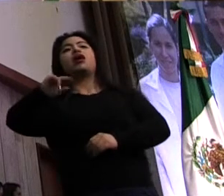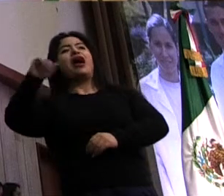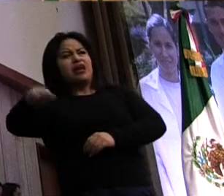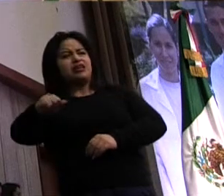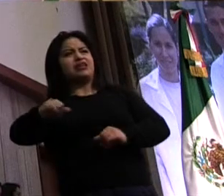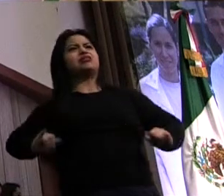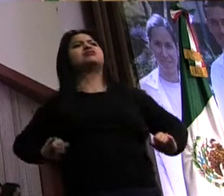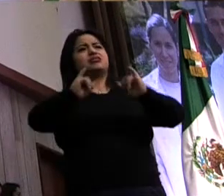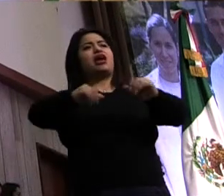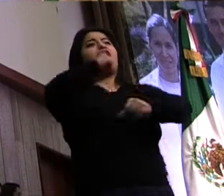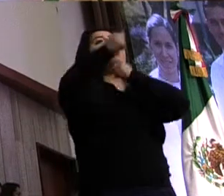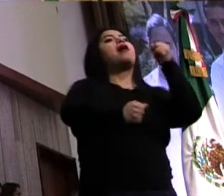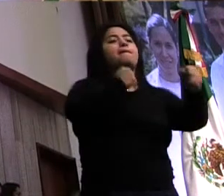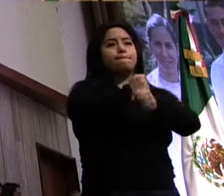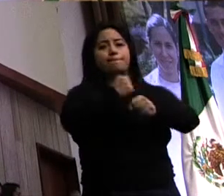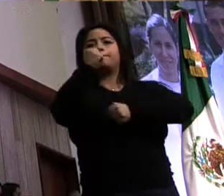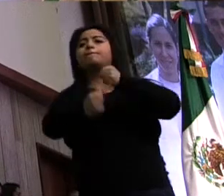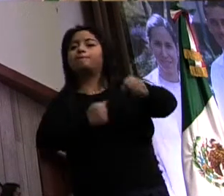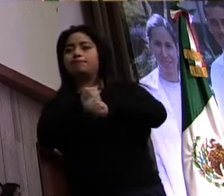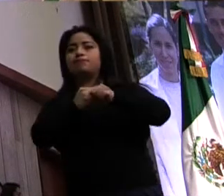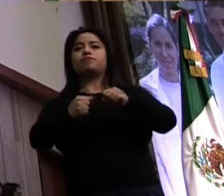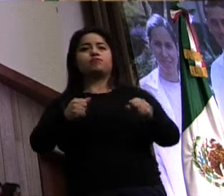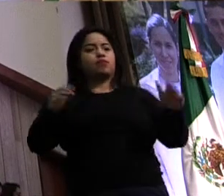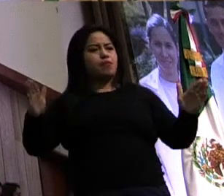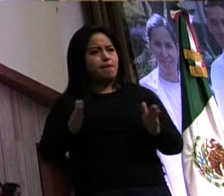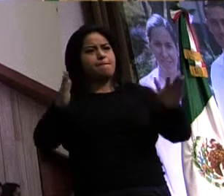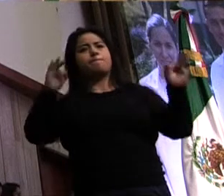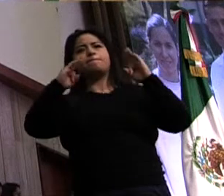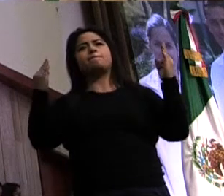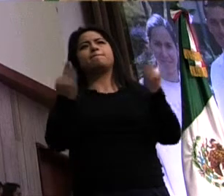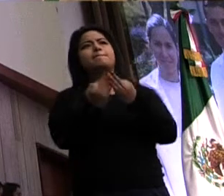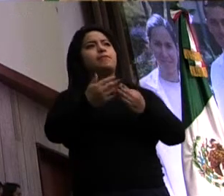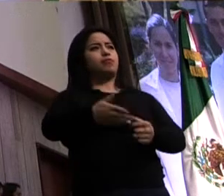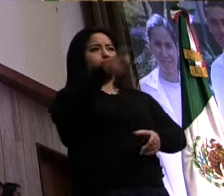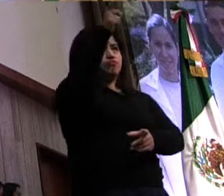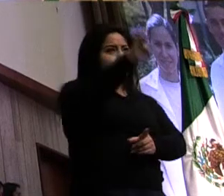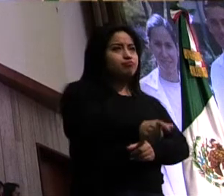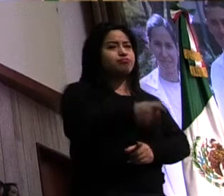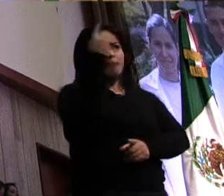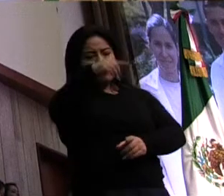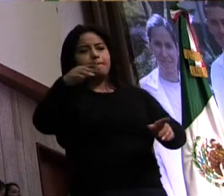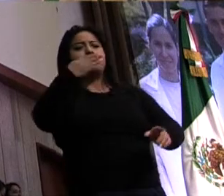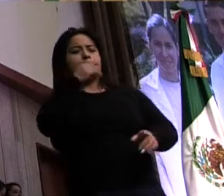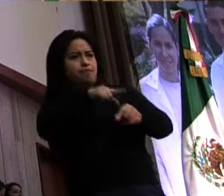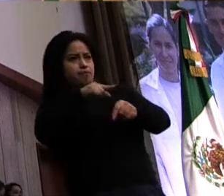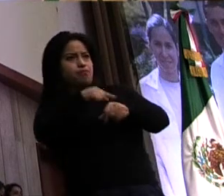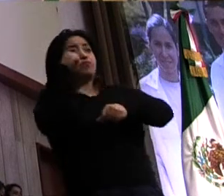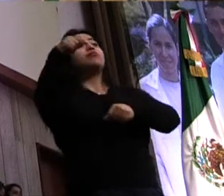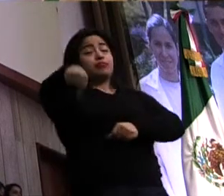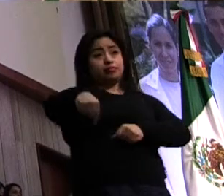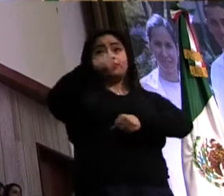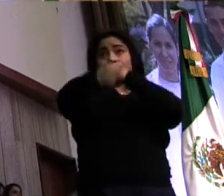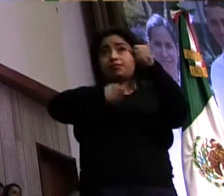sector salud que cada año planea la formación de sus especialistas de acuerdo a sus necesidades. Este año, por